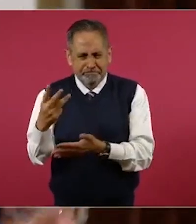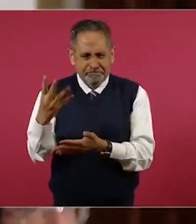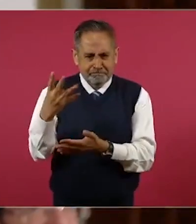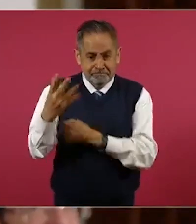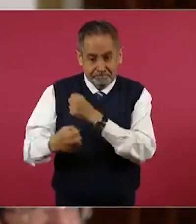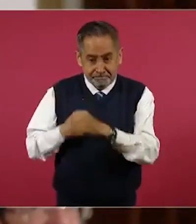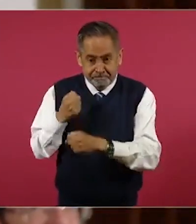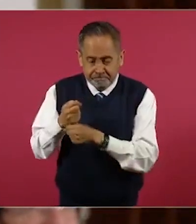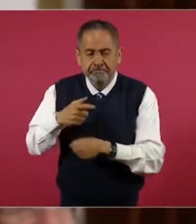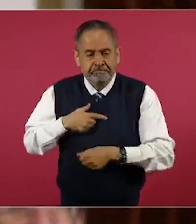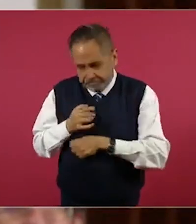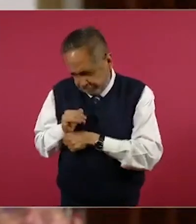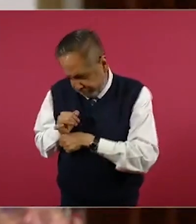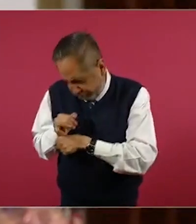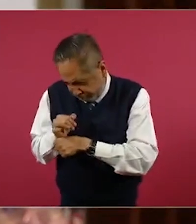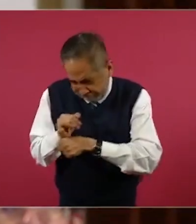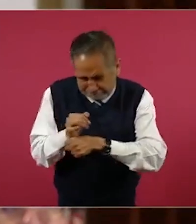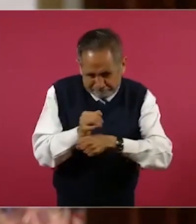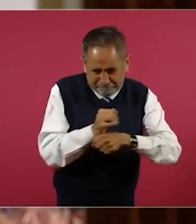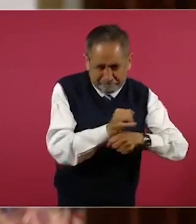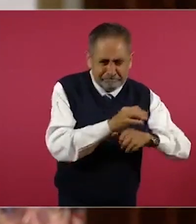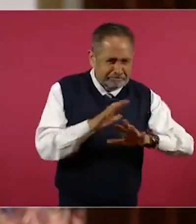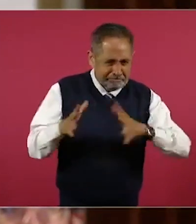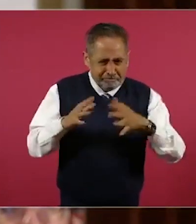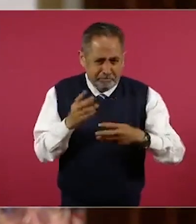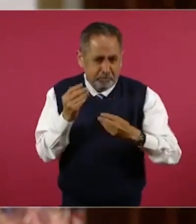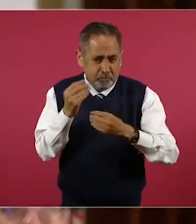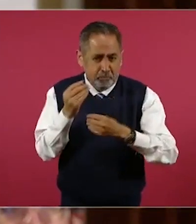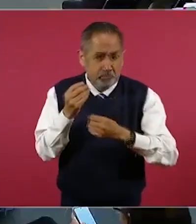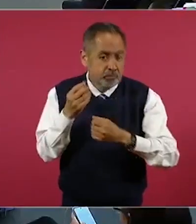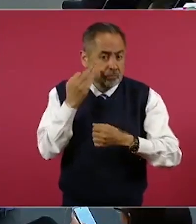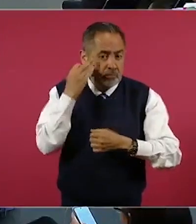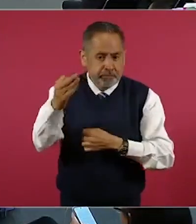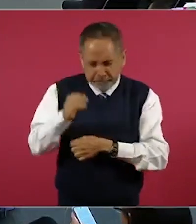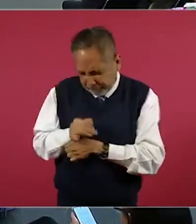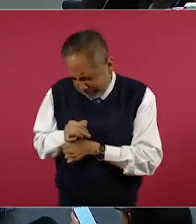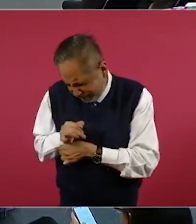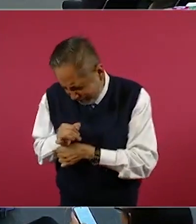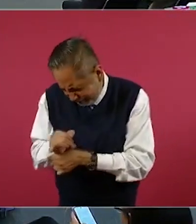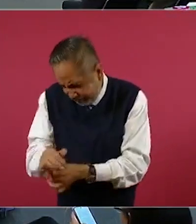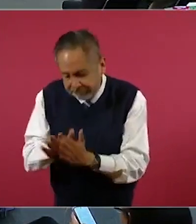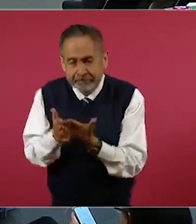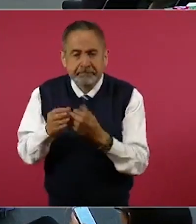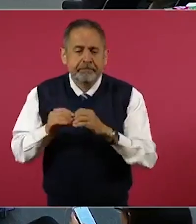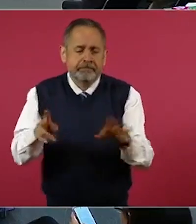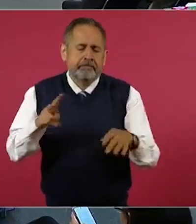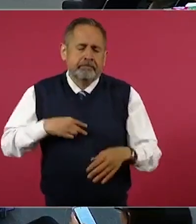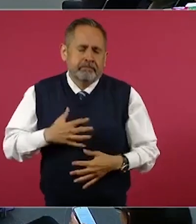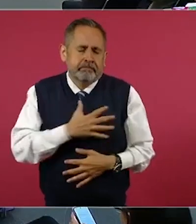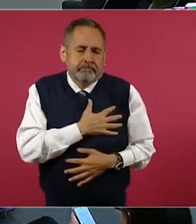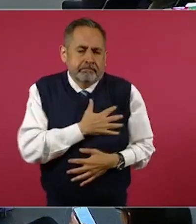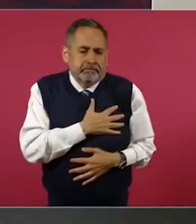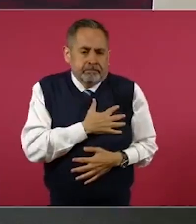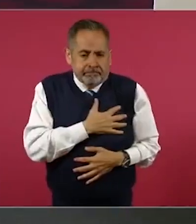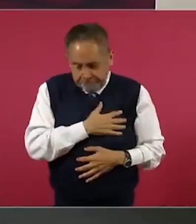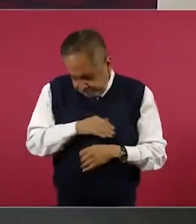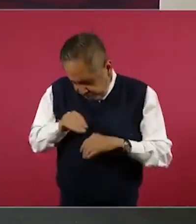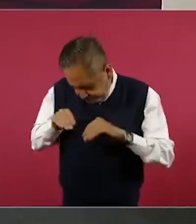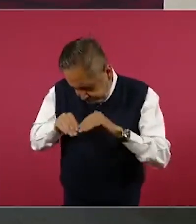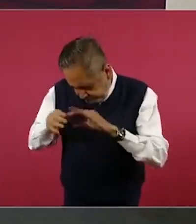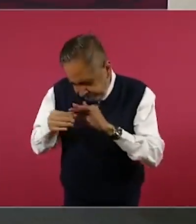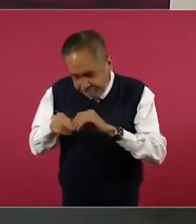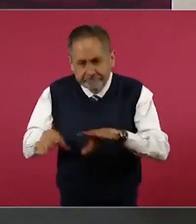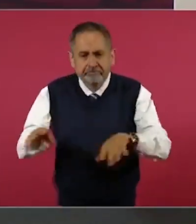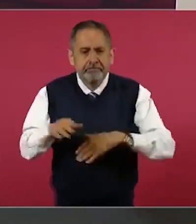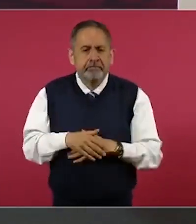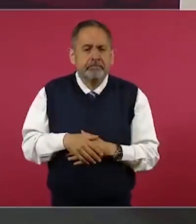es una investigación va a llevar mucho mucho tiempo me apasione y